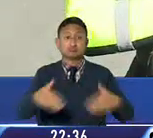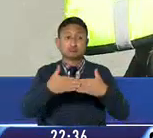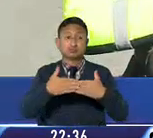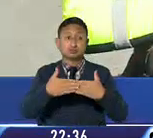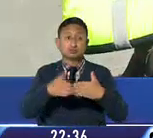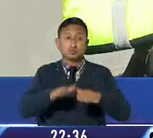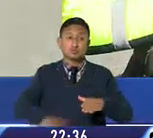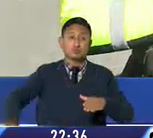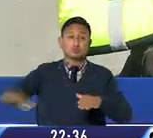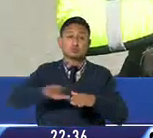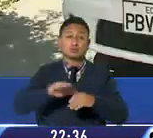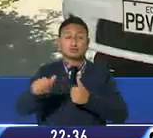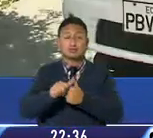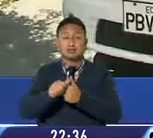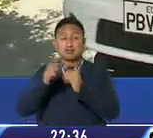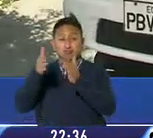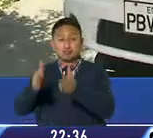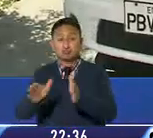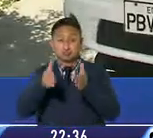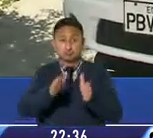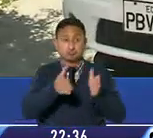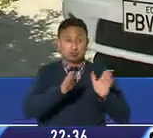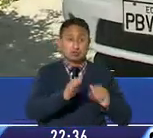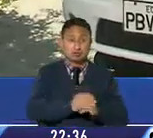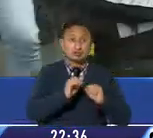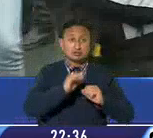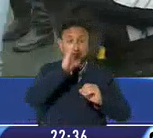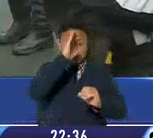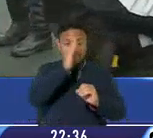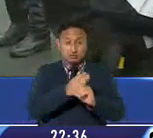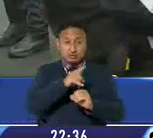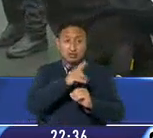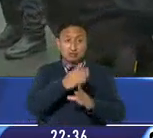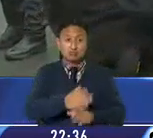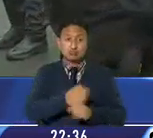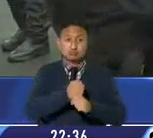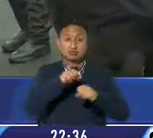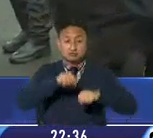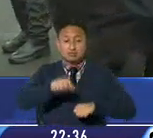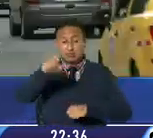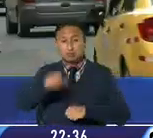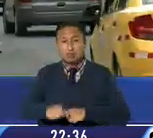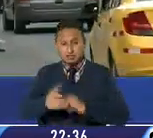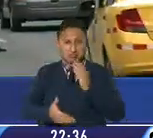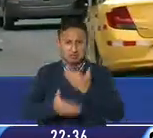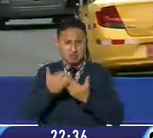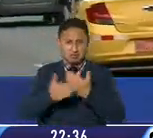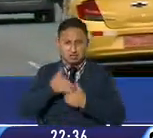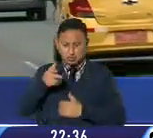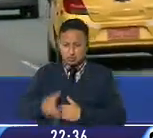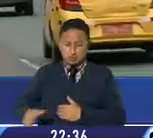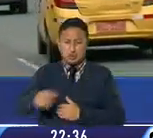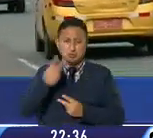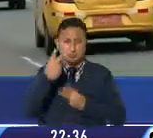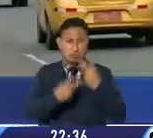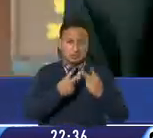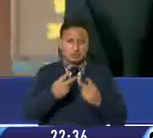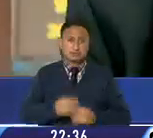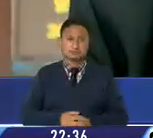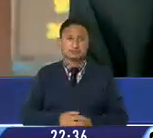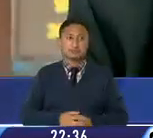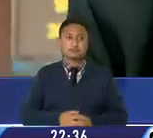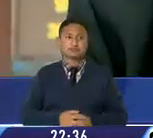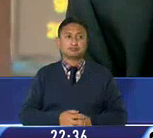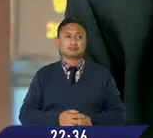de los cementerios y camposantos de la urbe, con el objetivo de brindar mayores facilidades a la ciudadanía en la visita de estos espacios. En